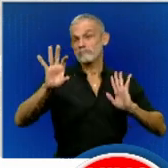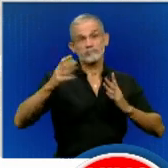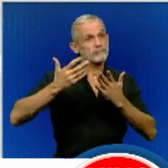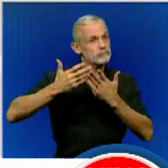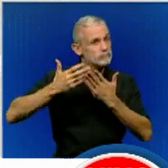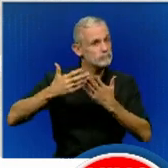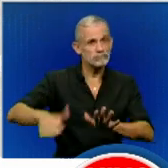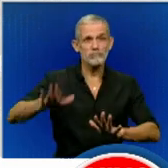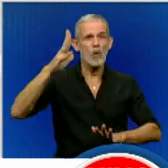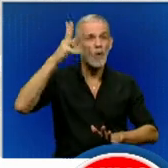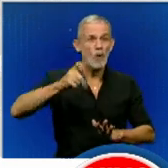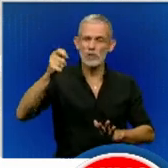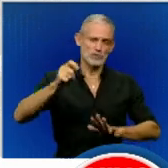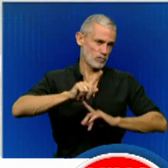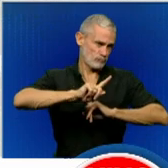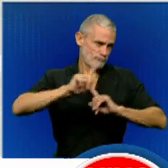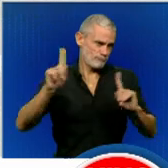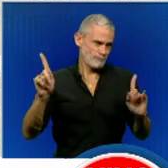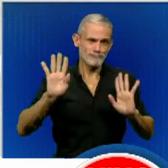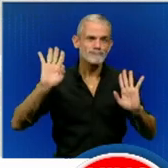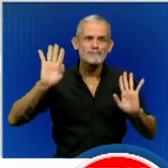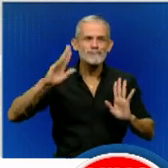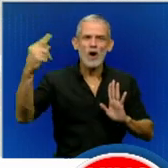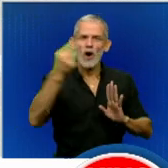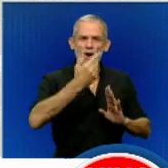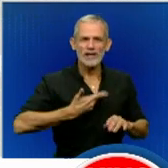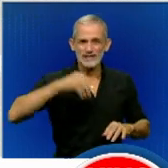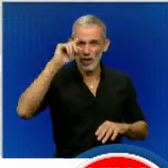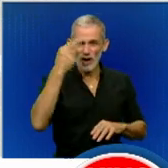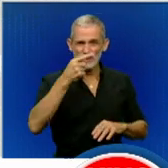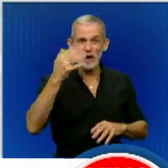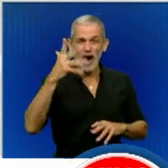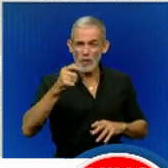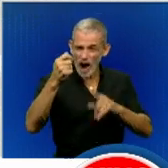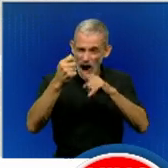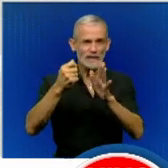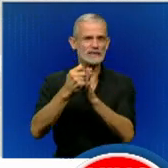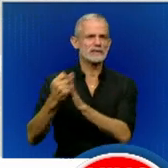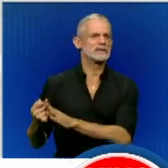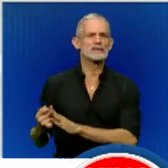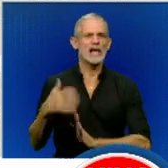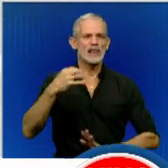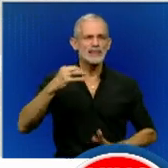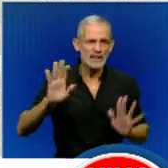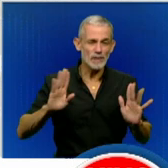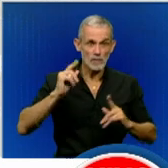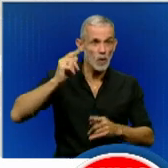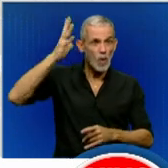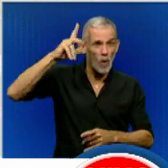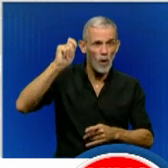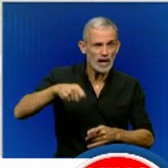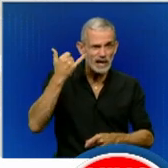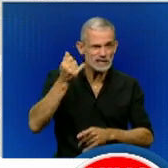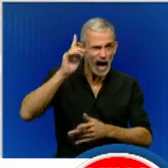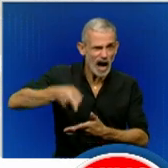a los juicios que tenían contra el estado nacional inclusive aquellos que tuvieran sentencia primero que ha